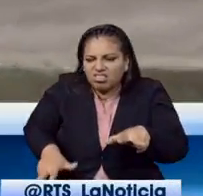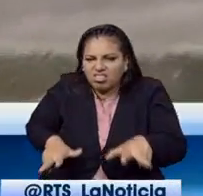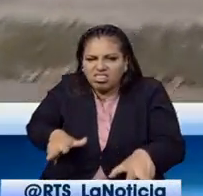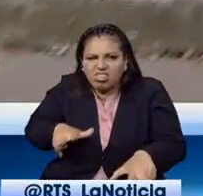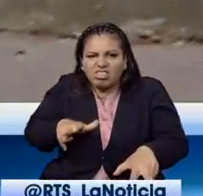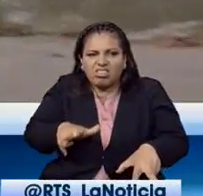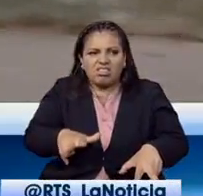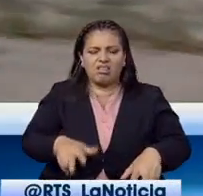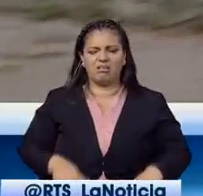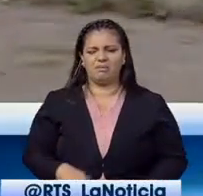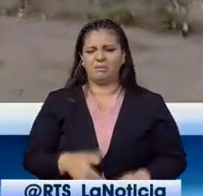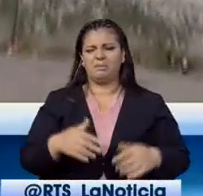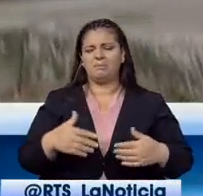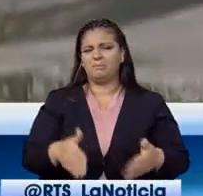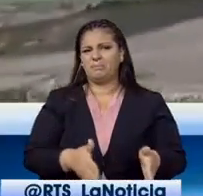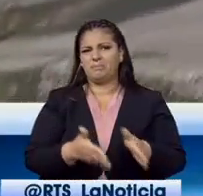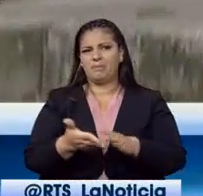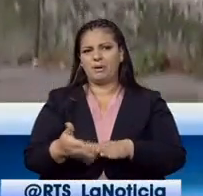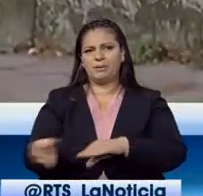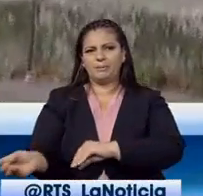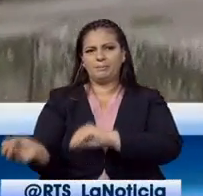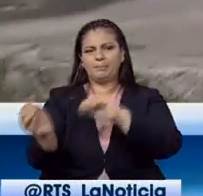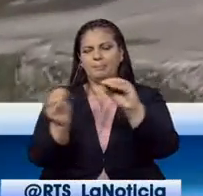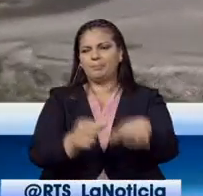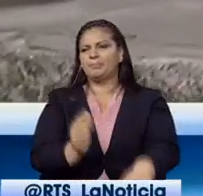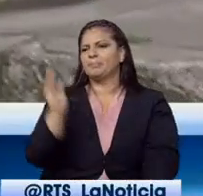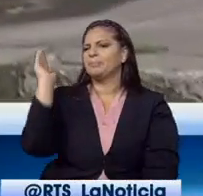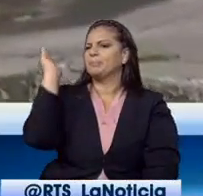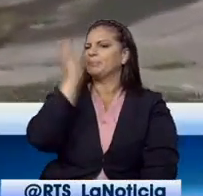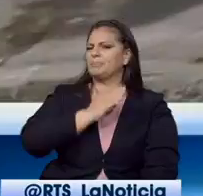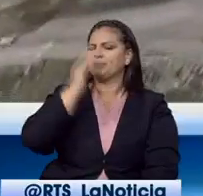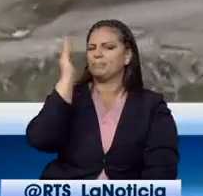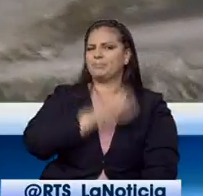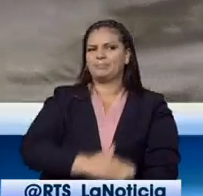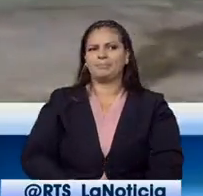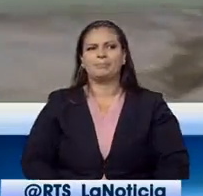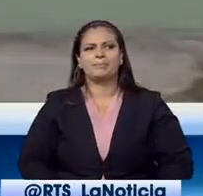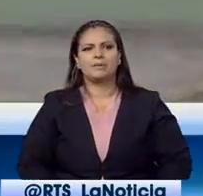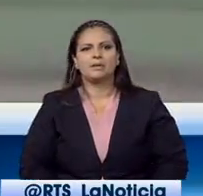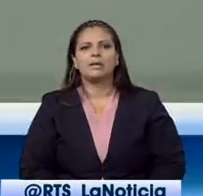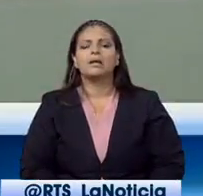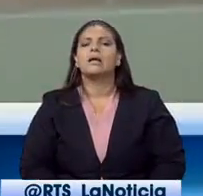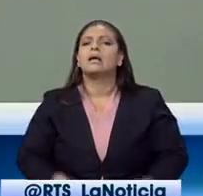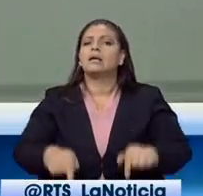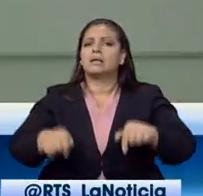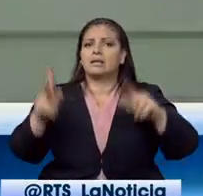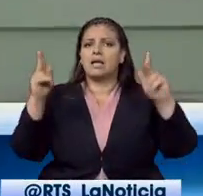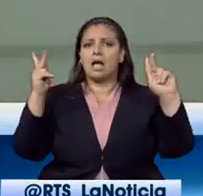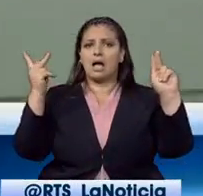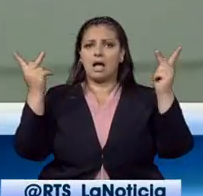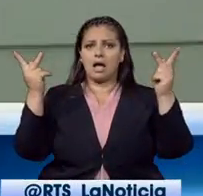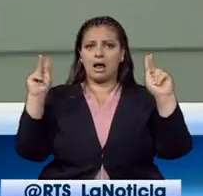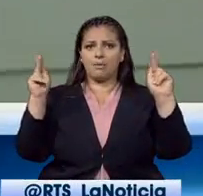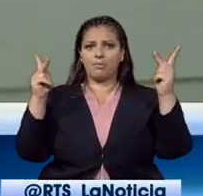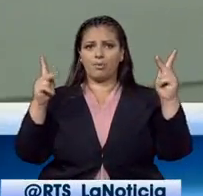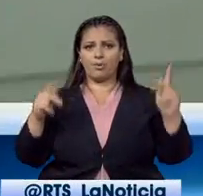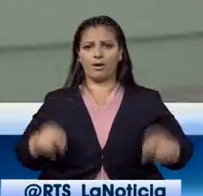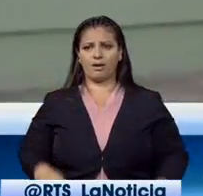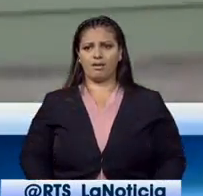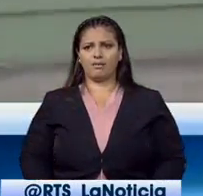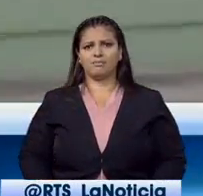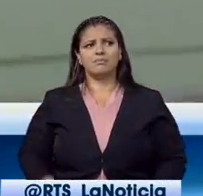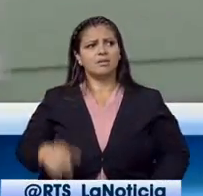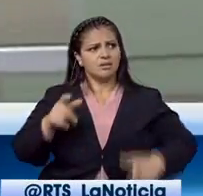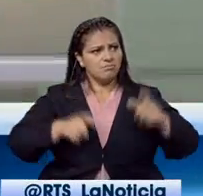es que estamos en plena principal en plena alborada el sector muy comercial